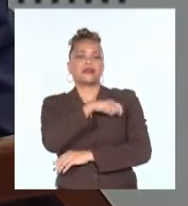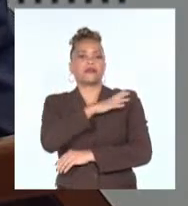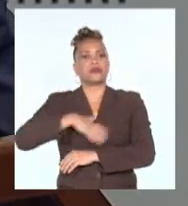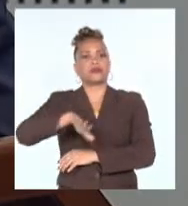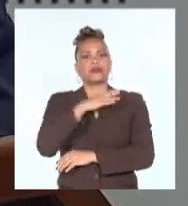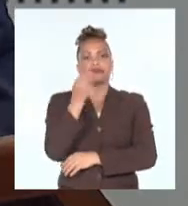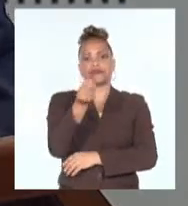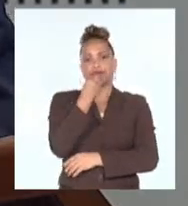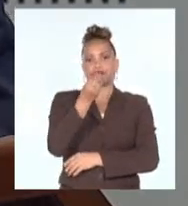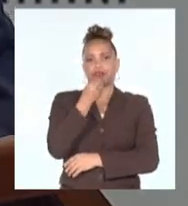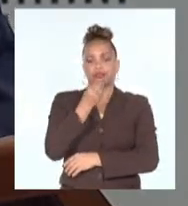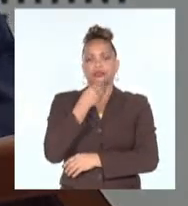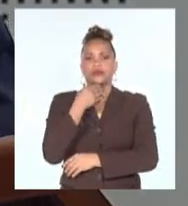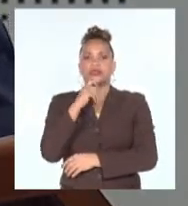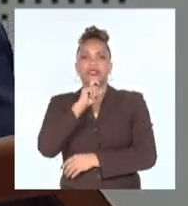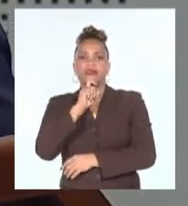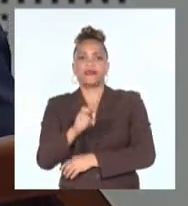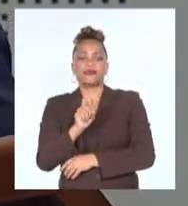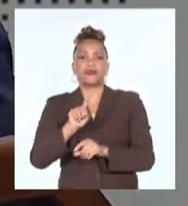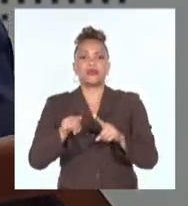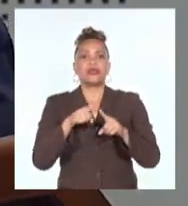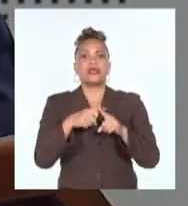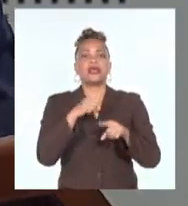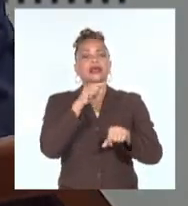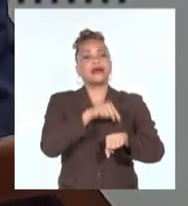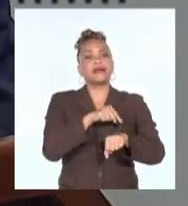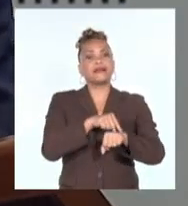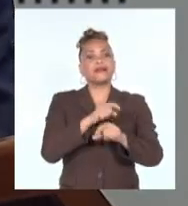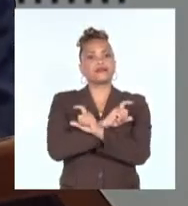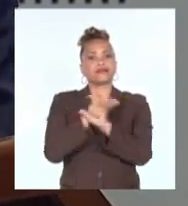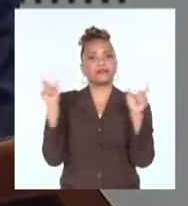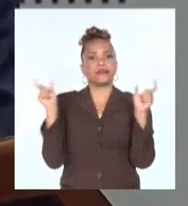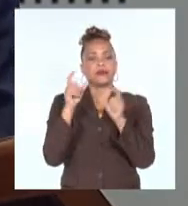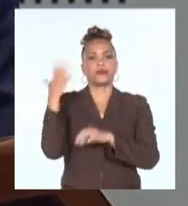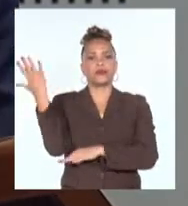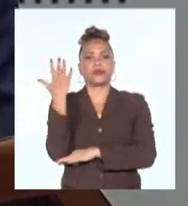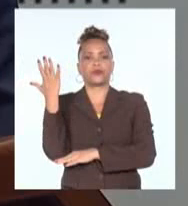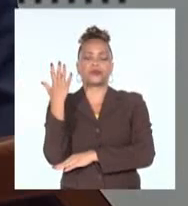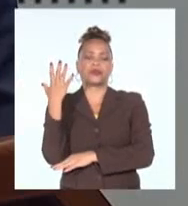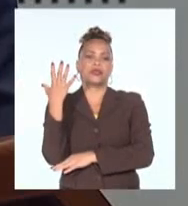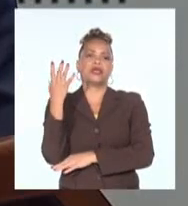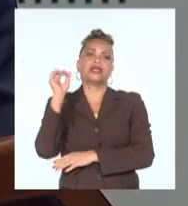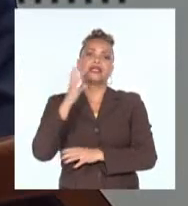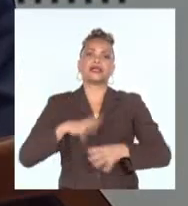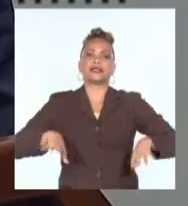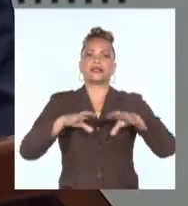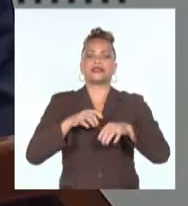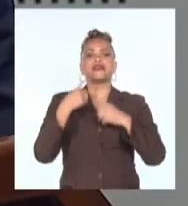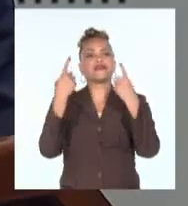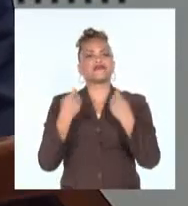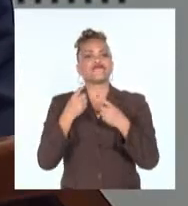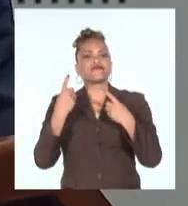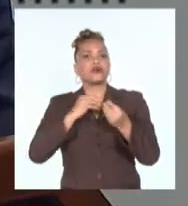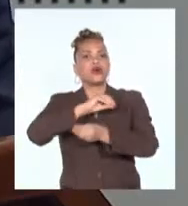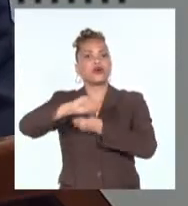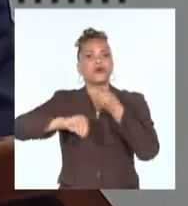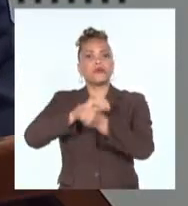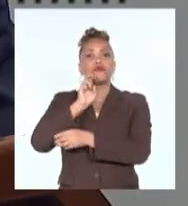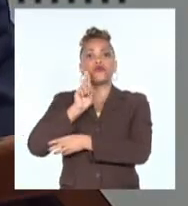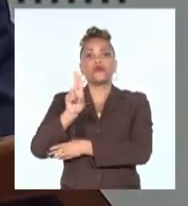y, a su vez, minimizando el tiempo de impactos en el medio ambiente. Es necesario transformar